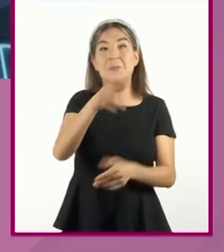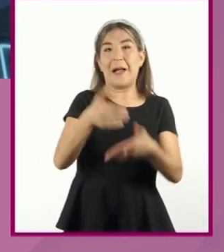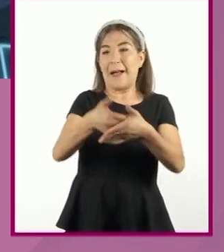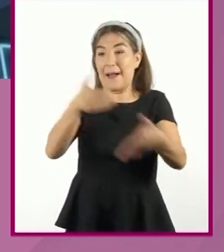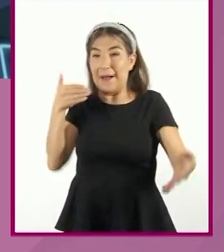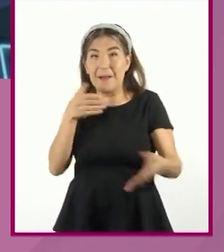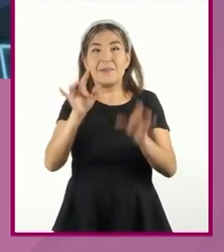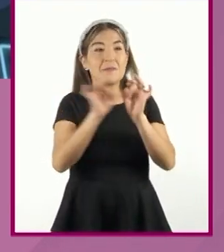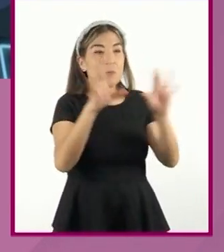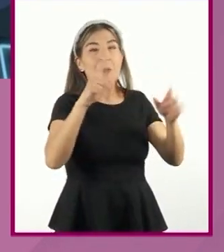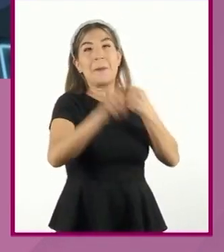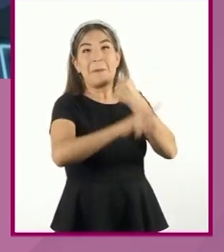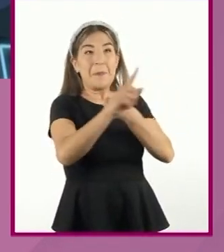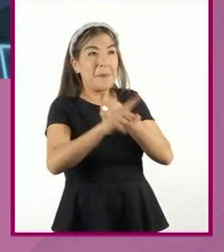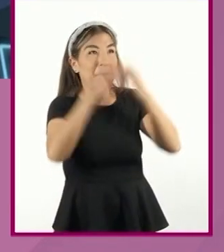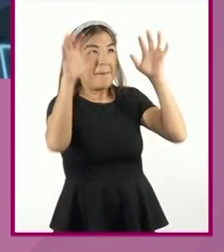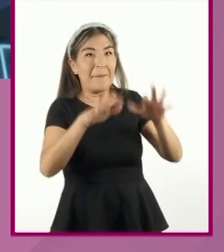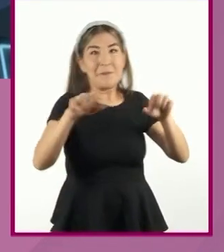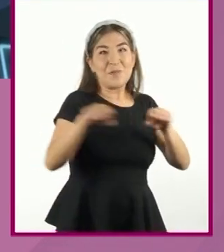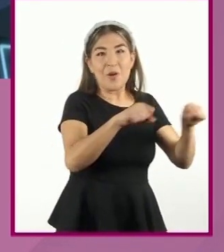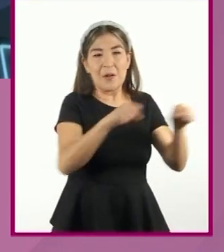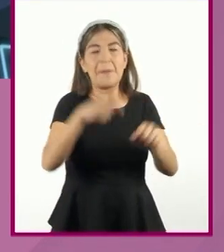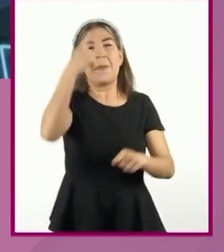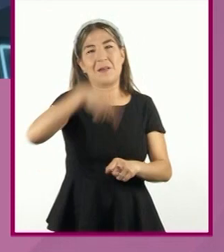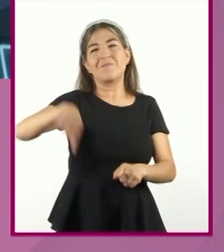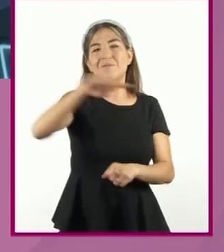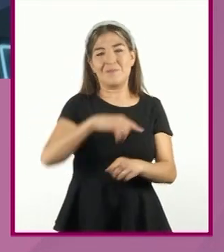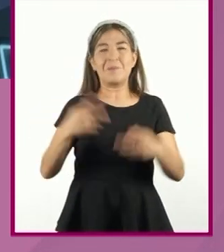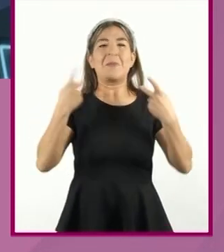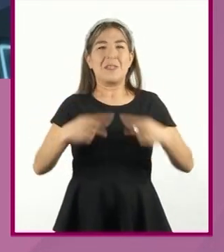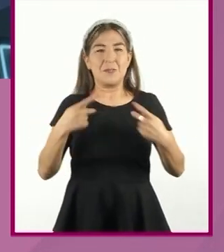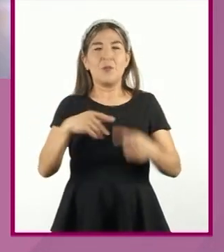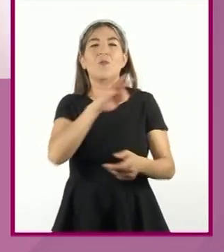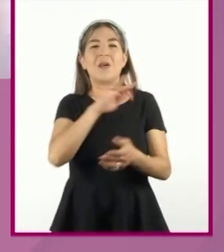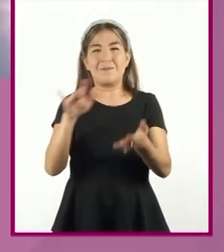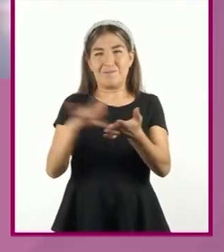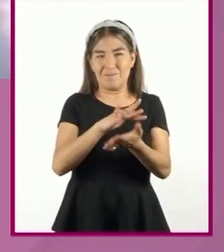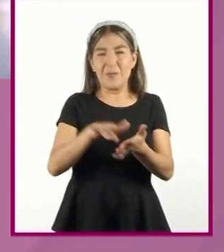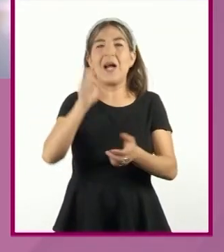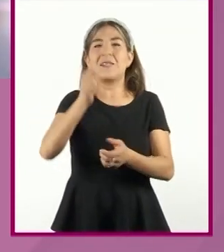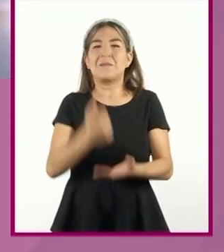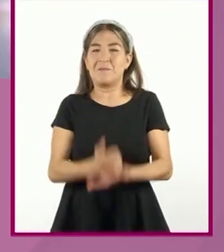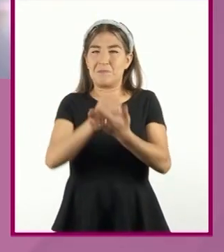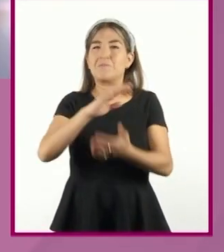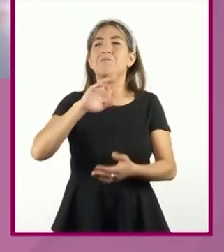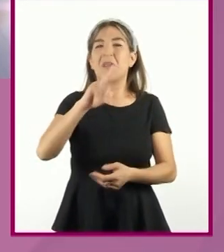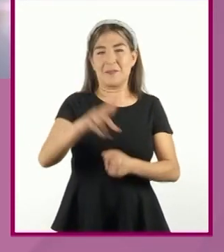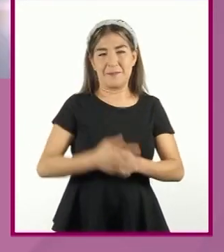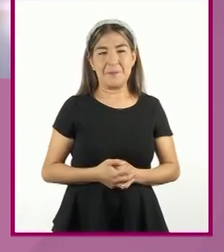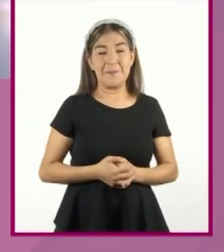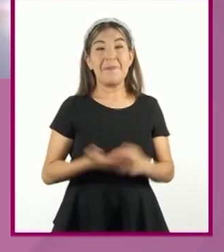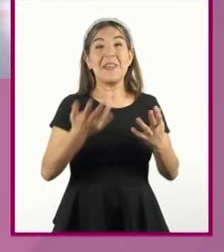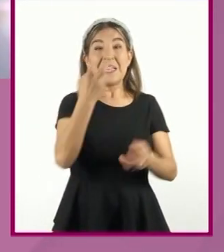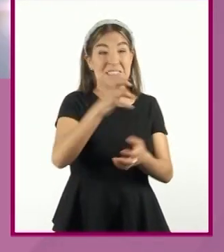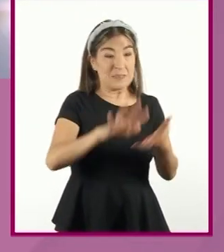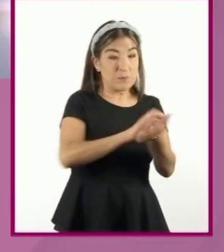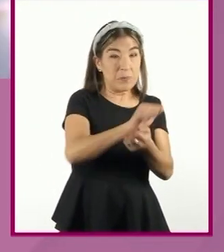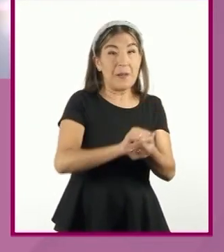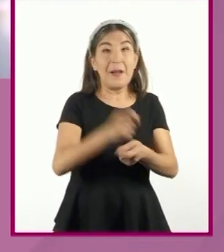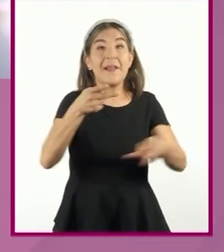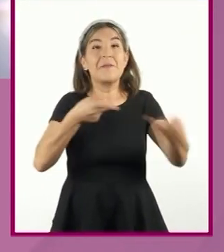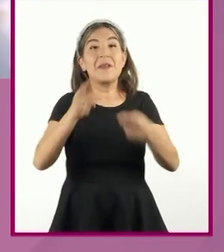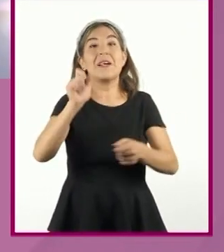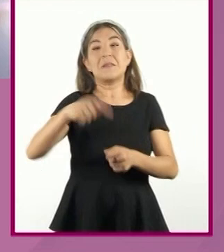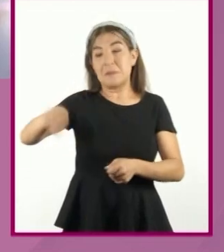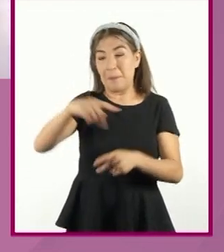los riesgos, favorecen la resiliencia de la población. Los desastres dependen de la preparación de la sociedad